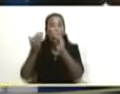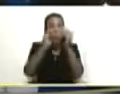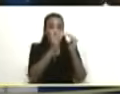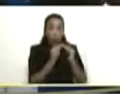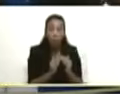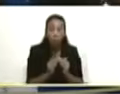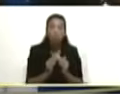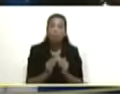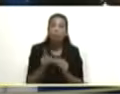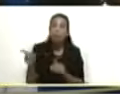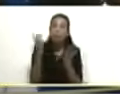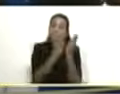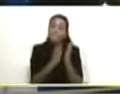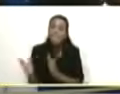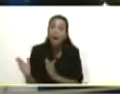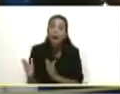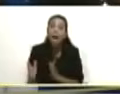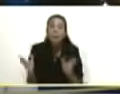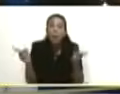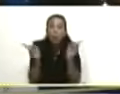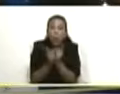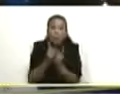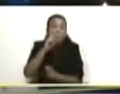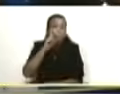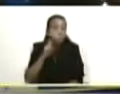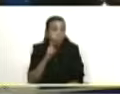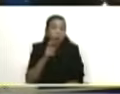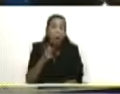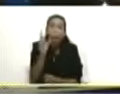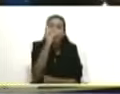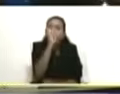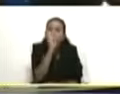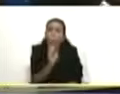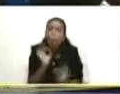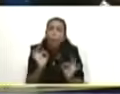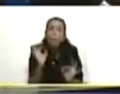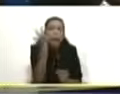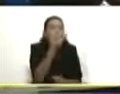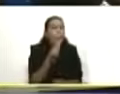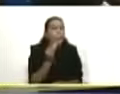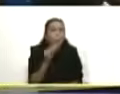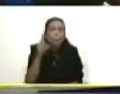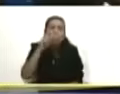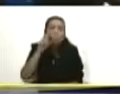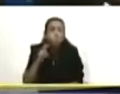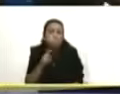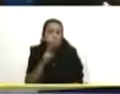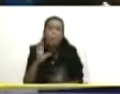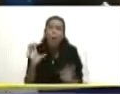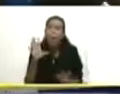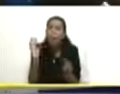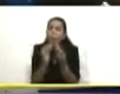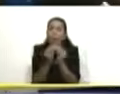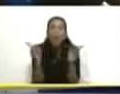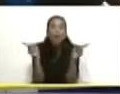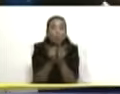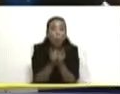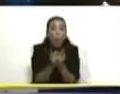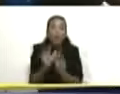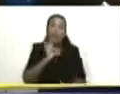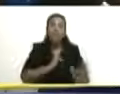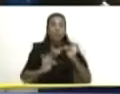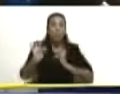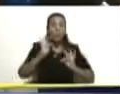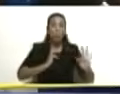comunidades, del programa de reducción del embarazo en temprana edad, en la adolescencia y reducción de